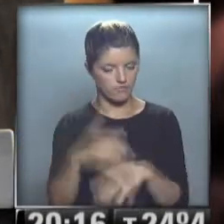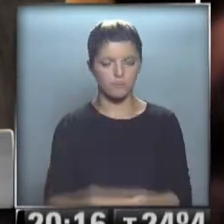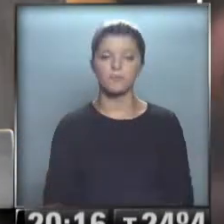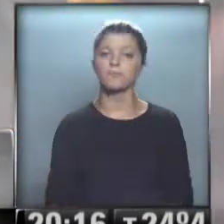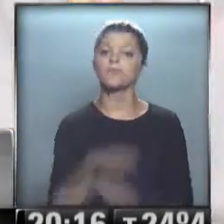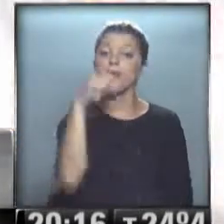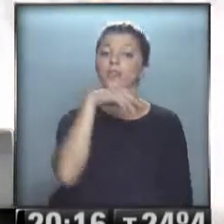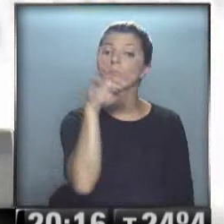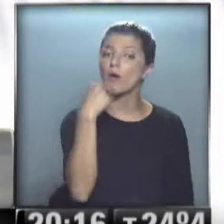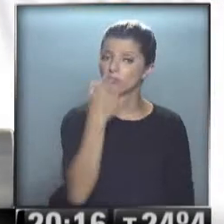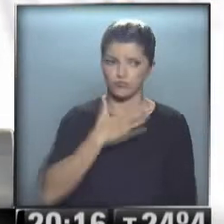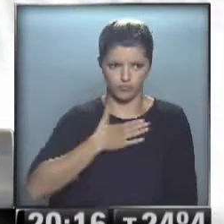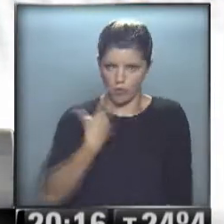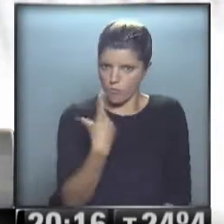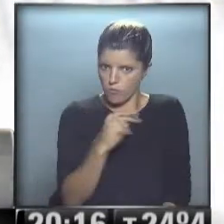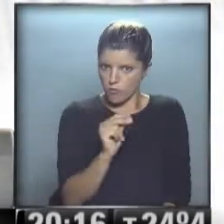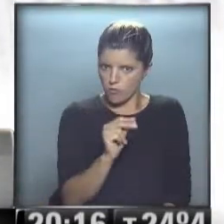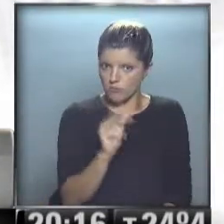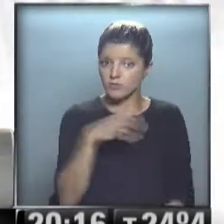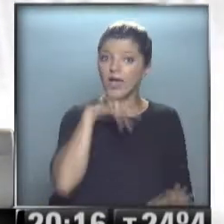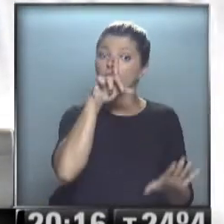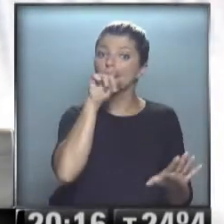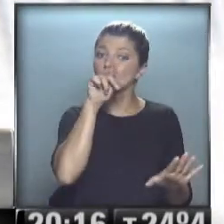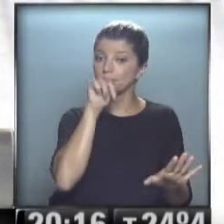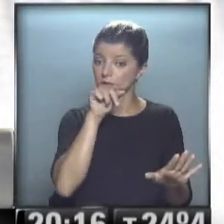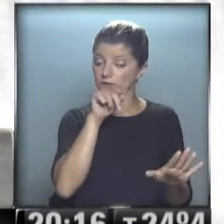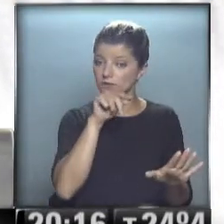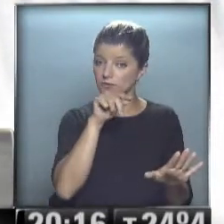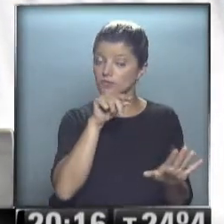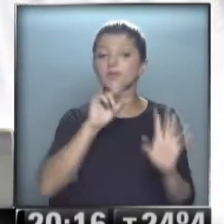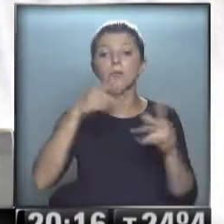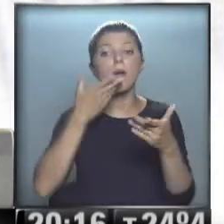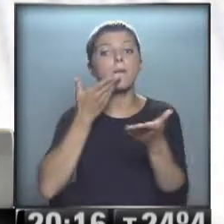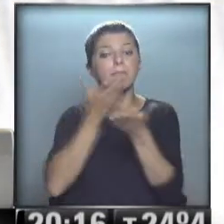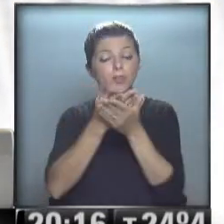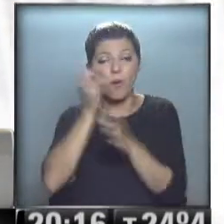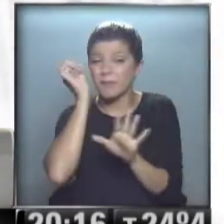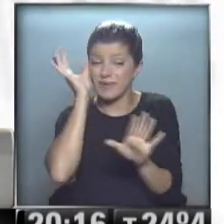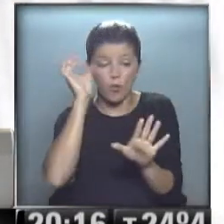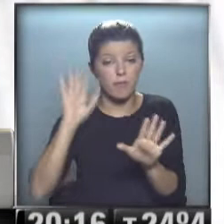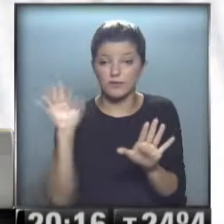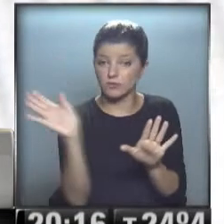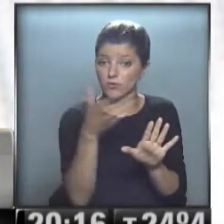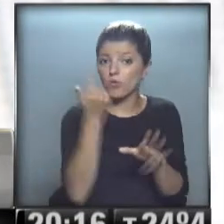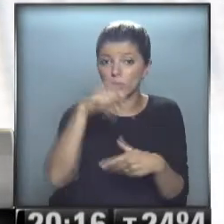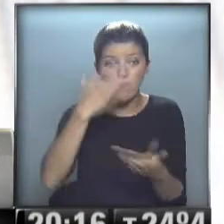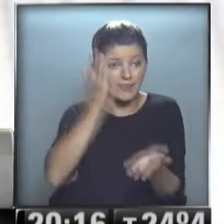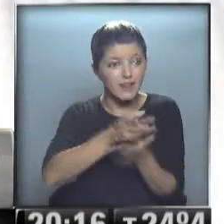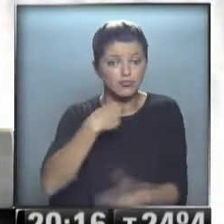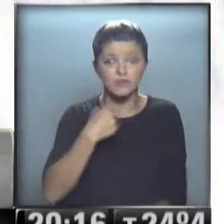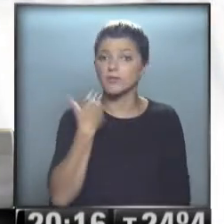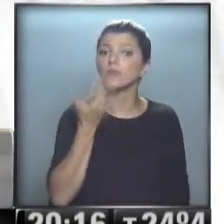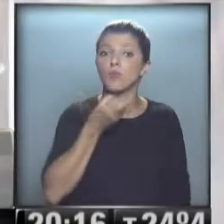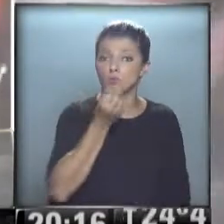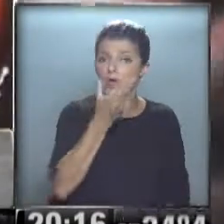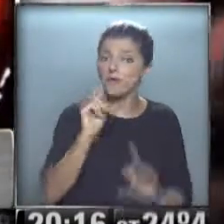mujer negó la acusación a través de su cuenta en la red social Twitter, donde reclamó disculpas públicas y el derecho a réplica, y a través de su